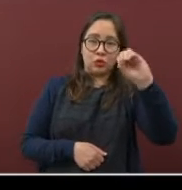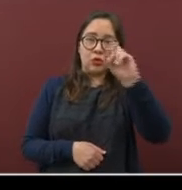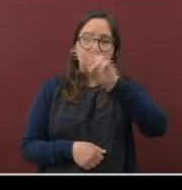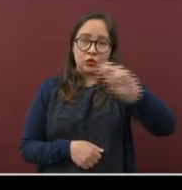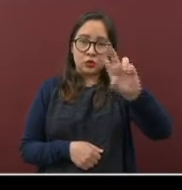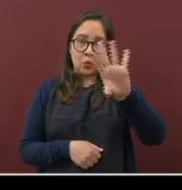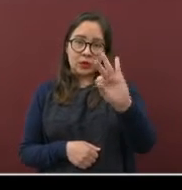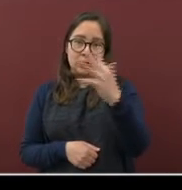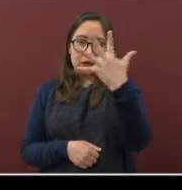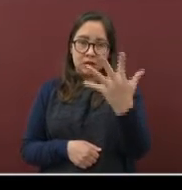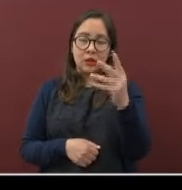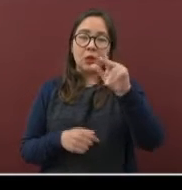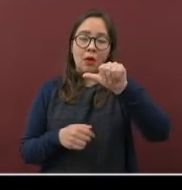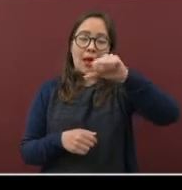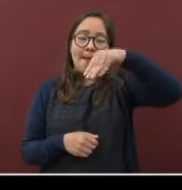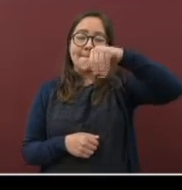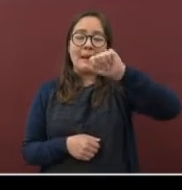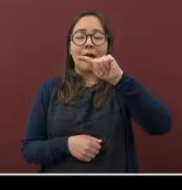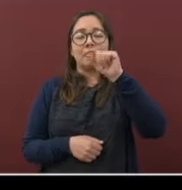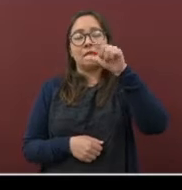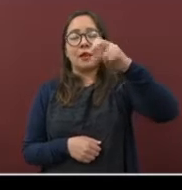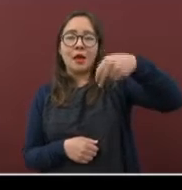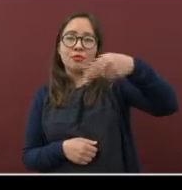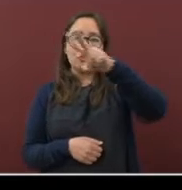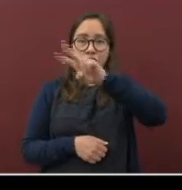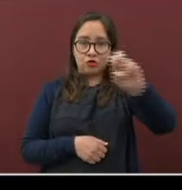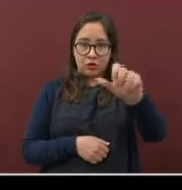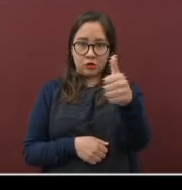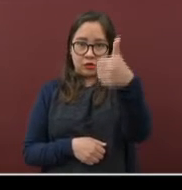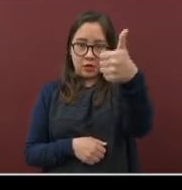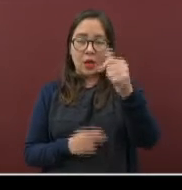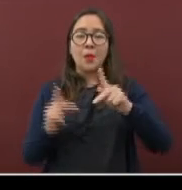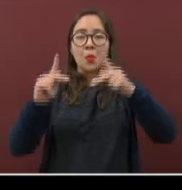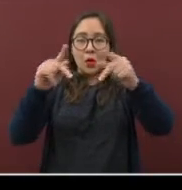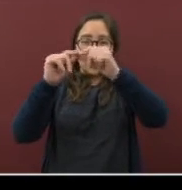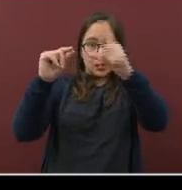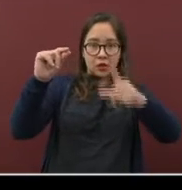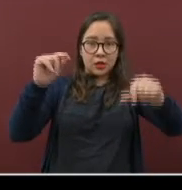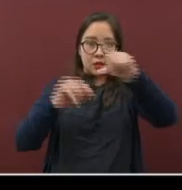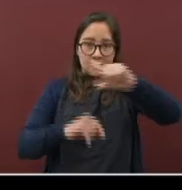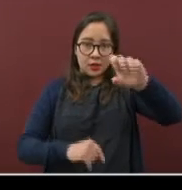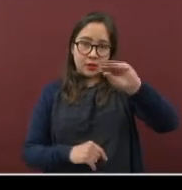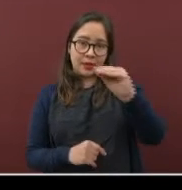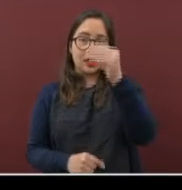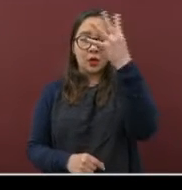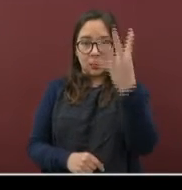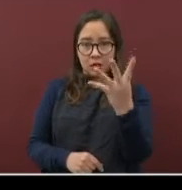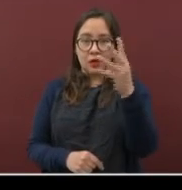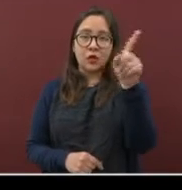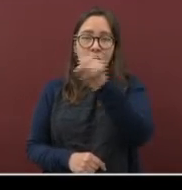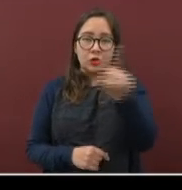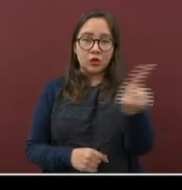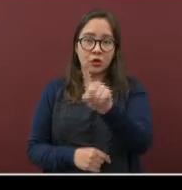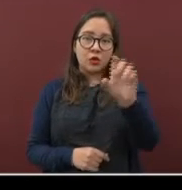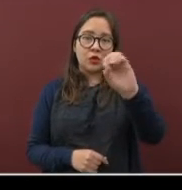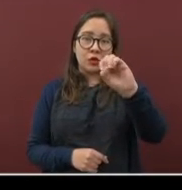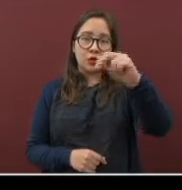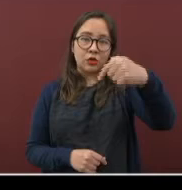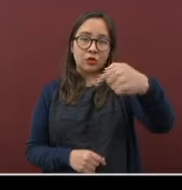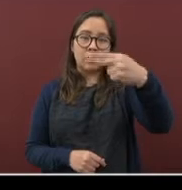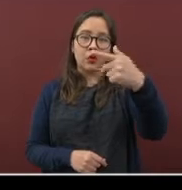amatlán de los reyes 206 puente nacional 194 son vóley k con